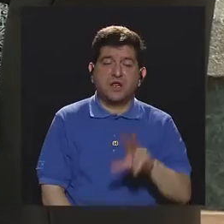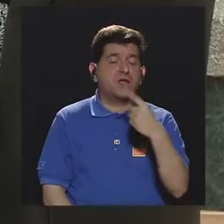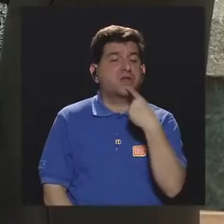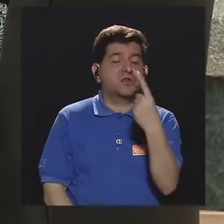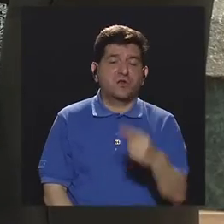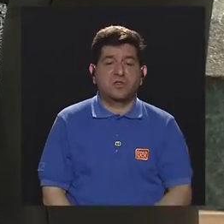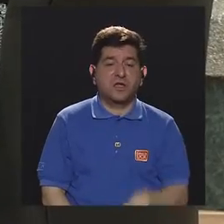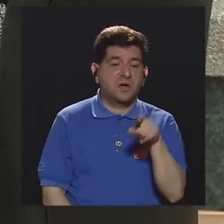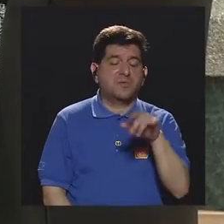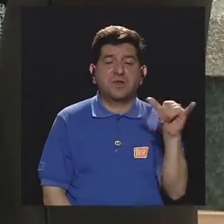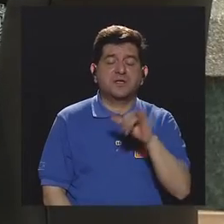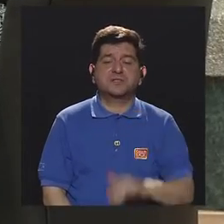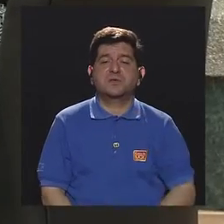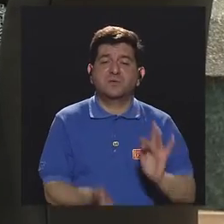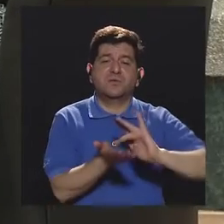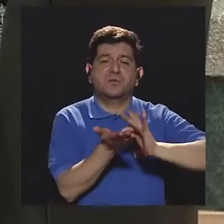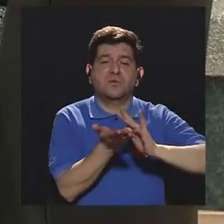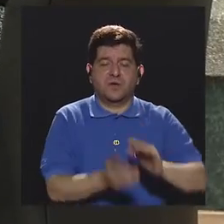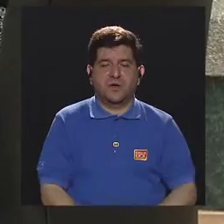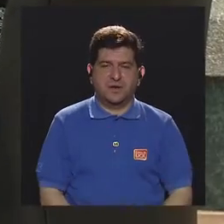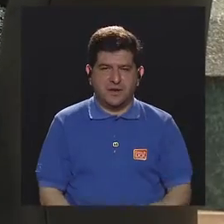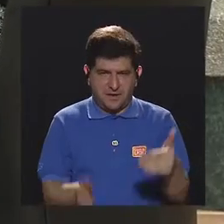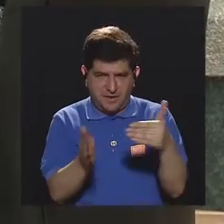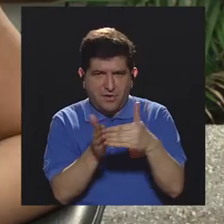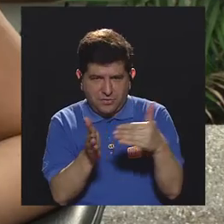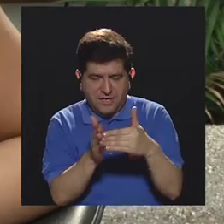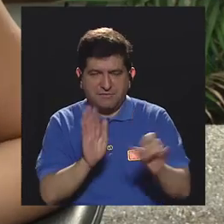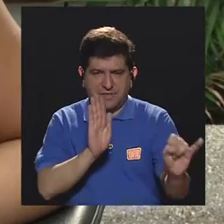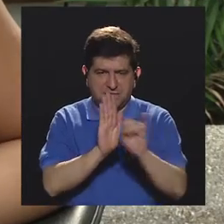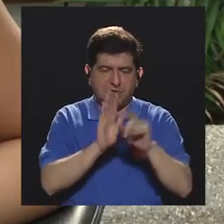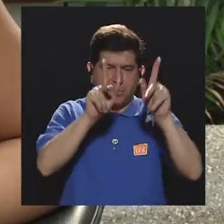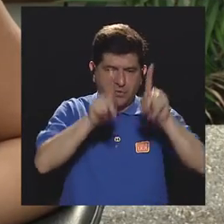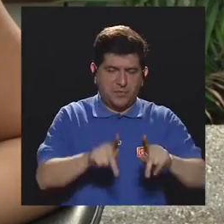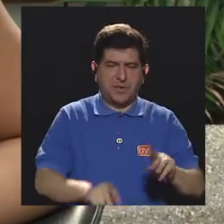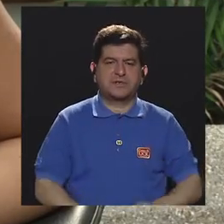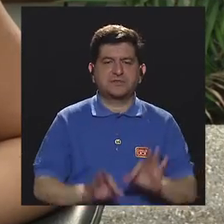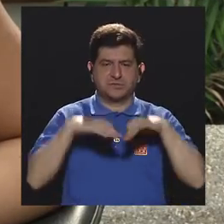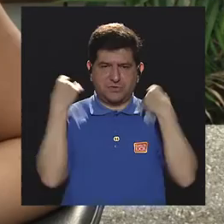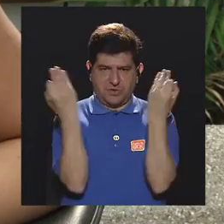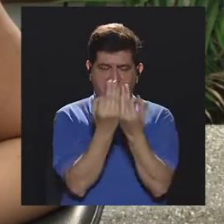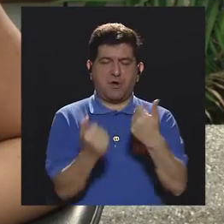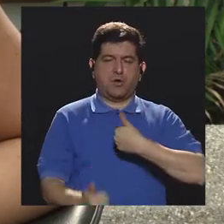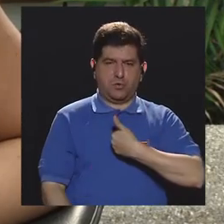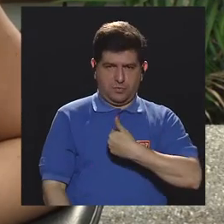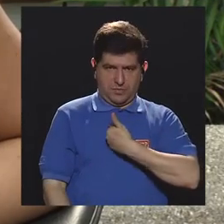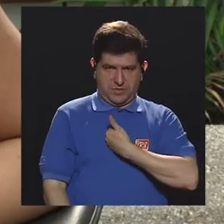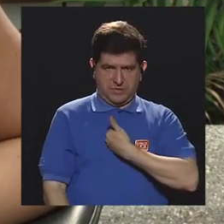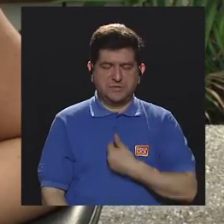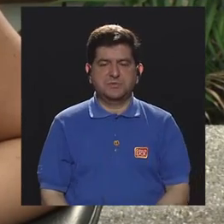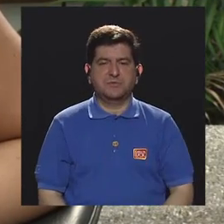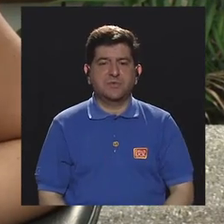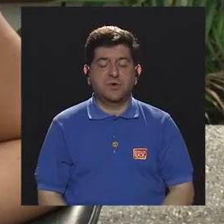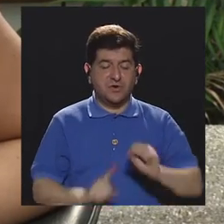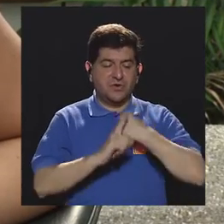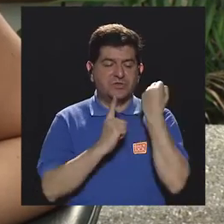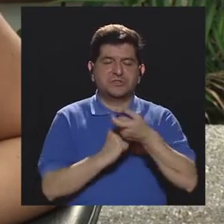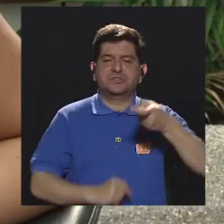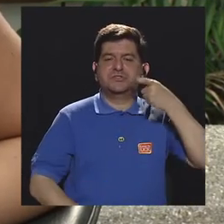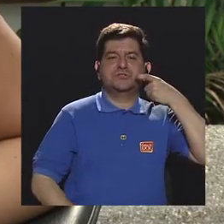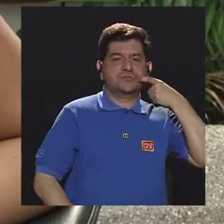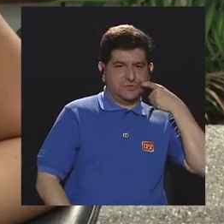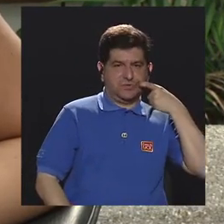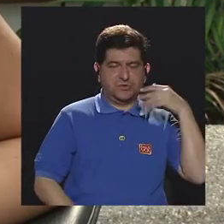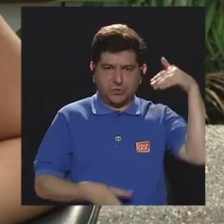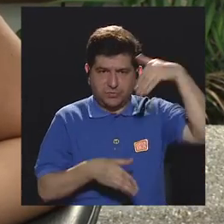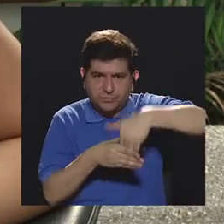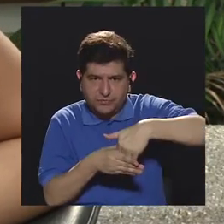dicen que son hasta medicina. Ajá, doña Priscila, retomemos. Identifico que un miembro de mi familia o yo misma estoy en un tema de adicción,